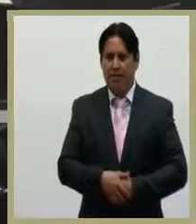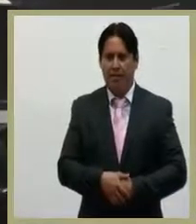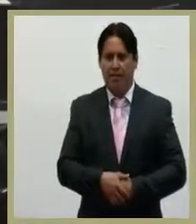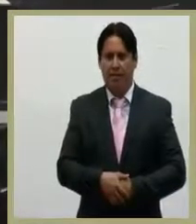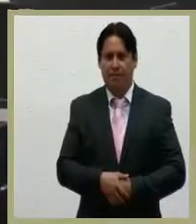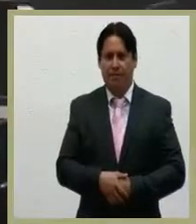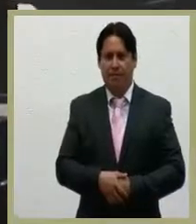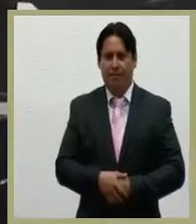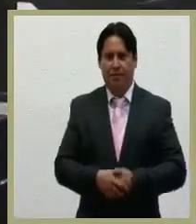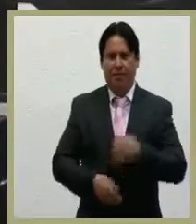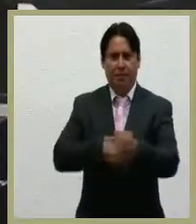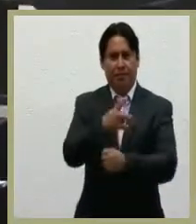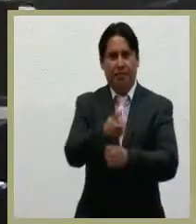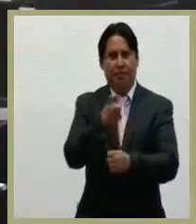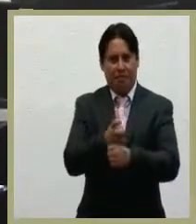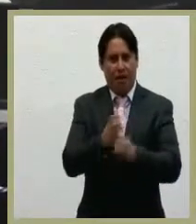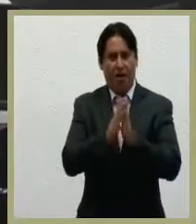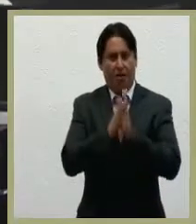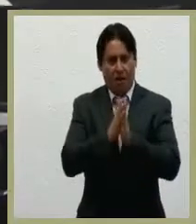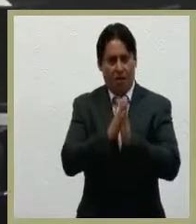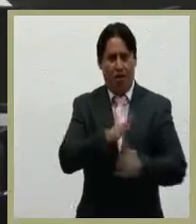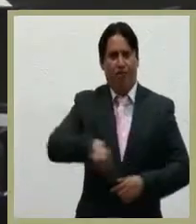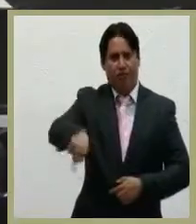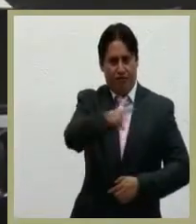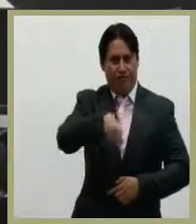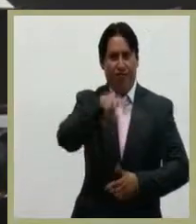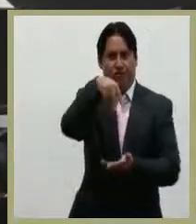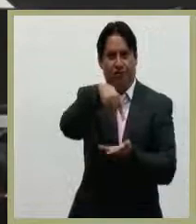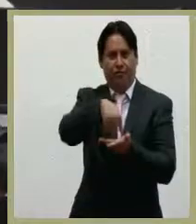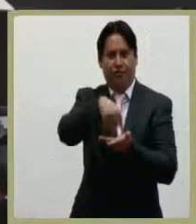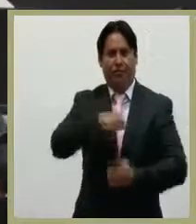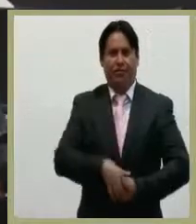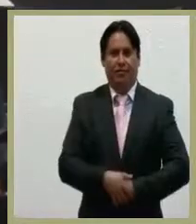Solicito a la Asamblea y al público presente ponerse de pie.